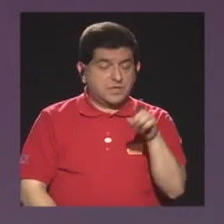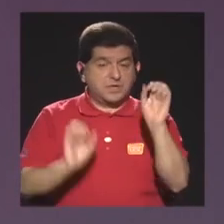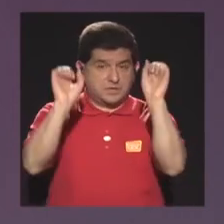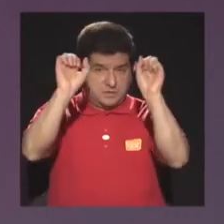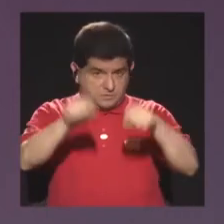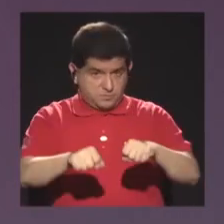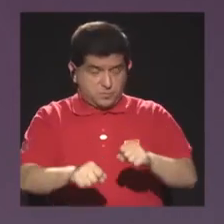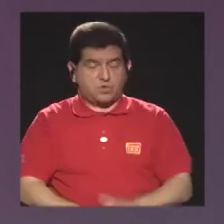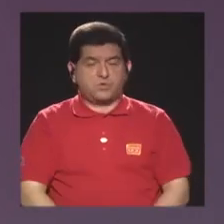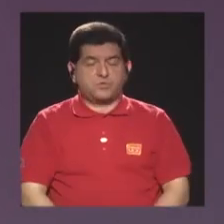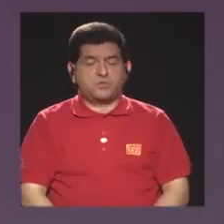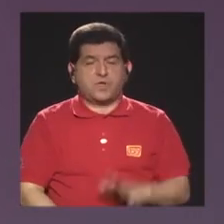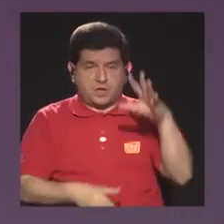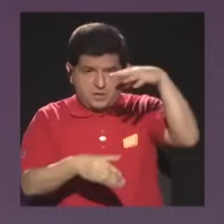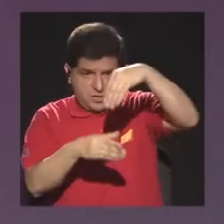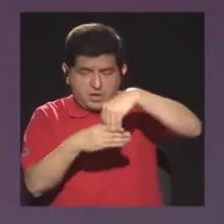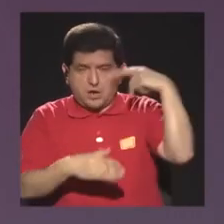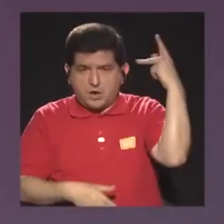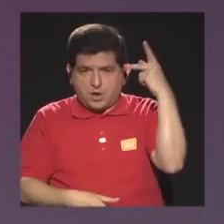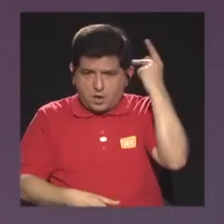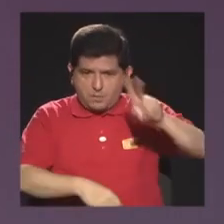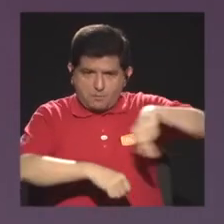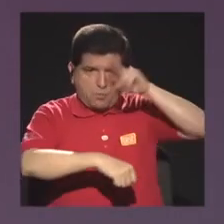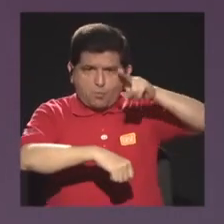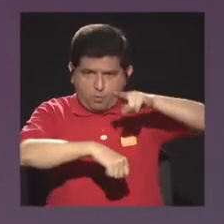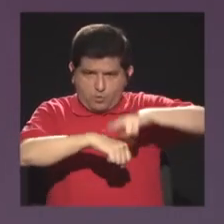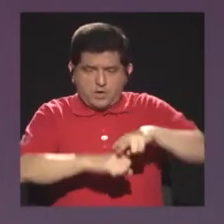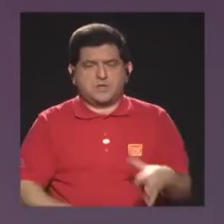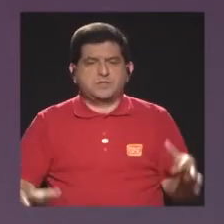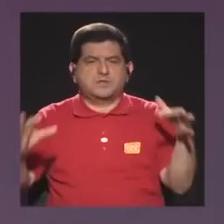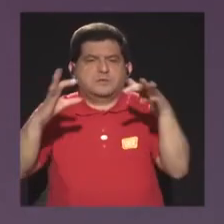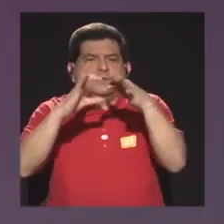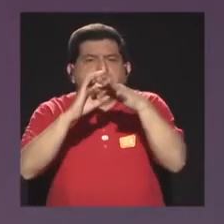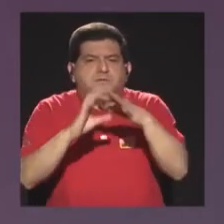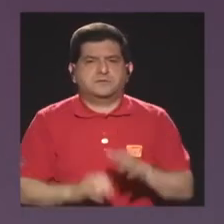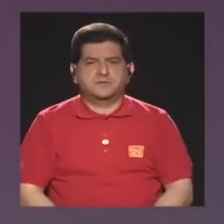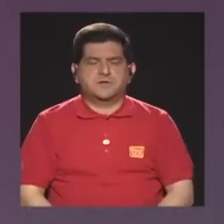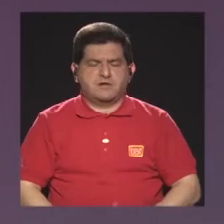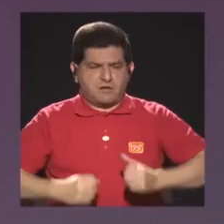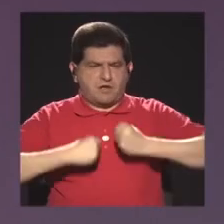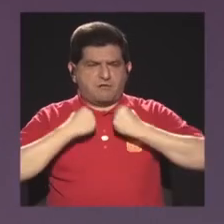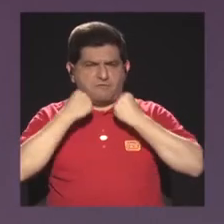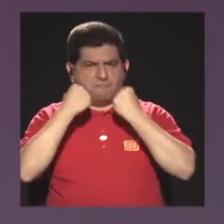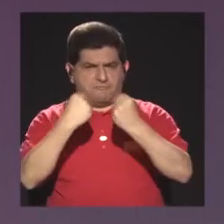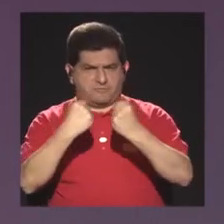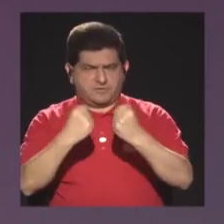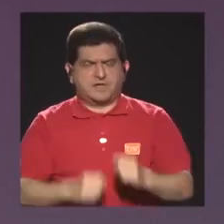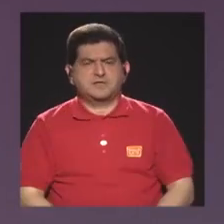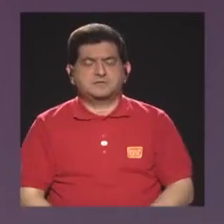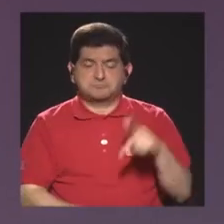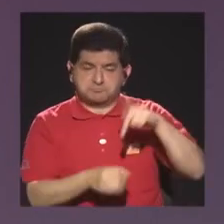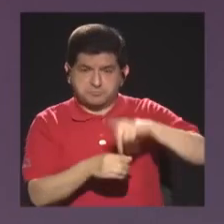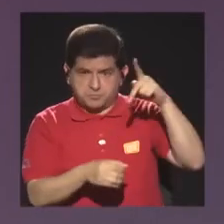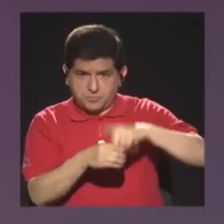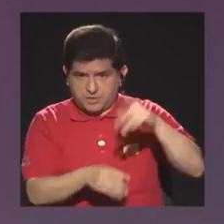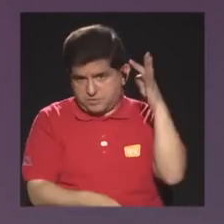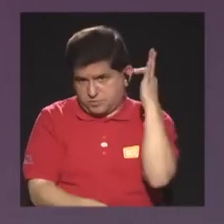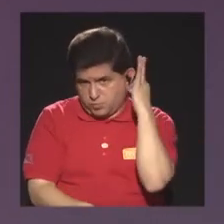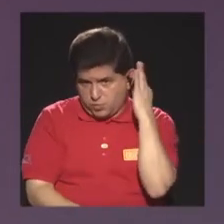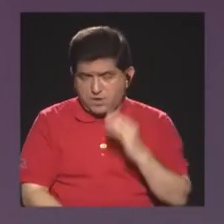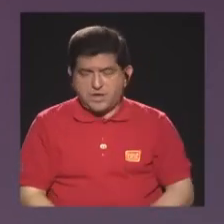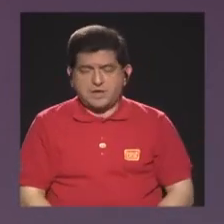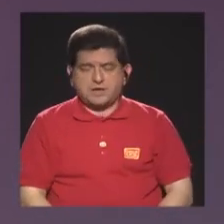tanto, incorporadas en las políticas nacionales con relación al fortalecimiento de la participación de las